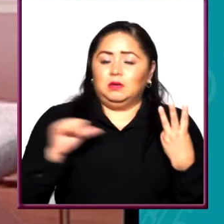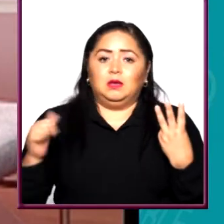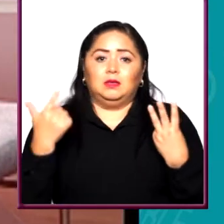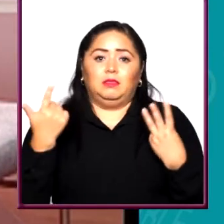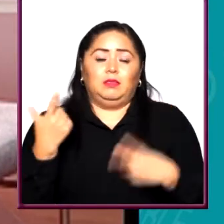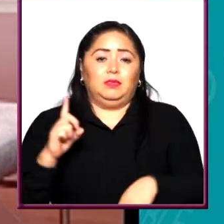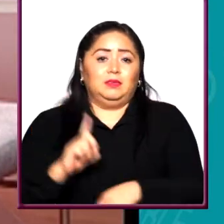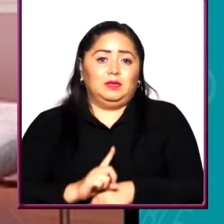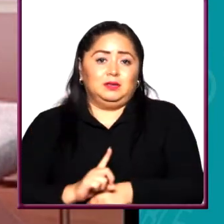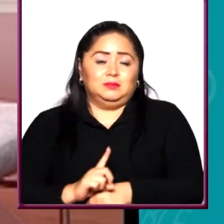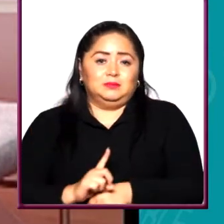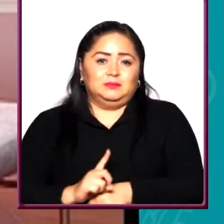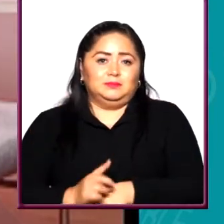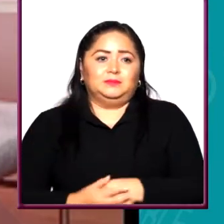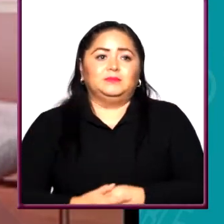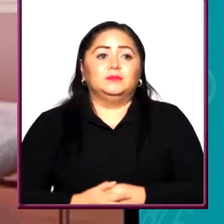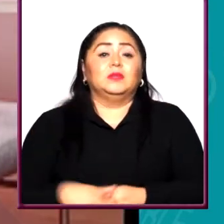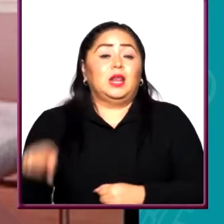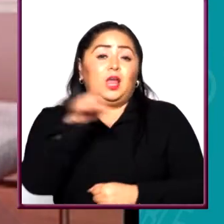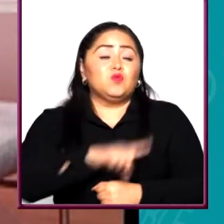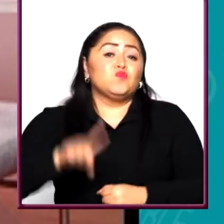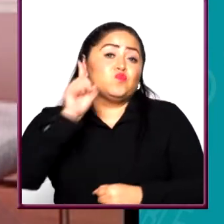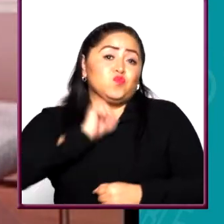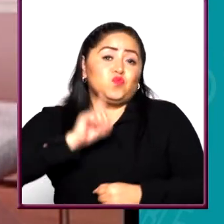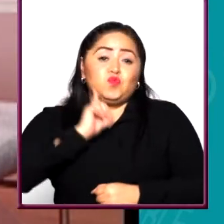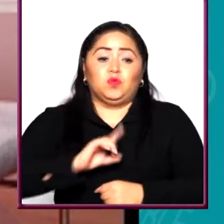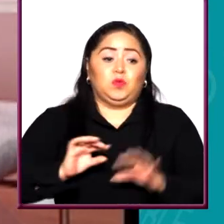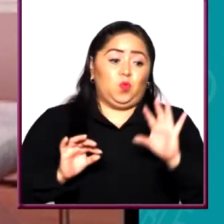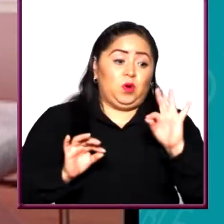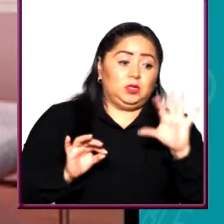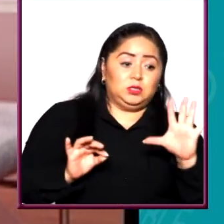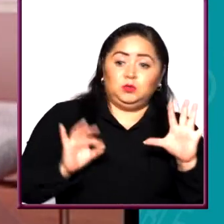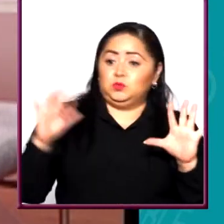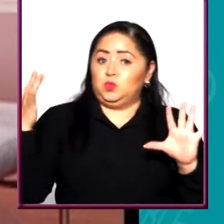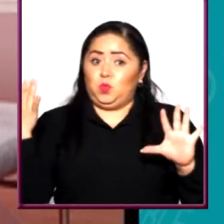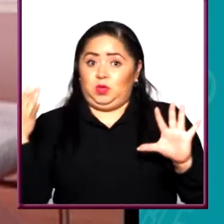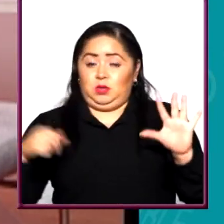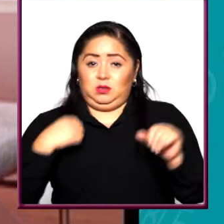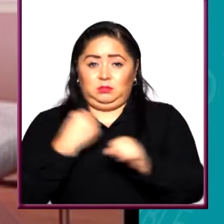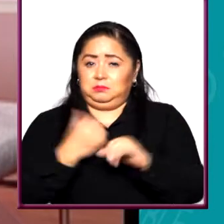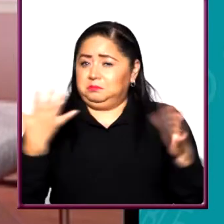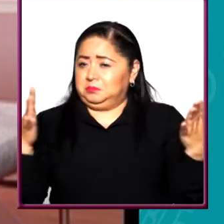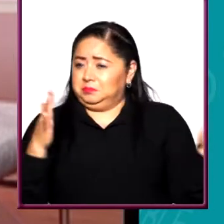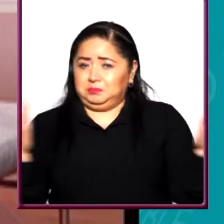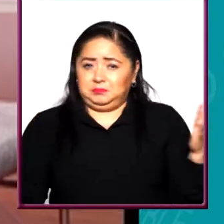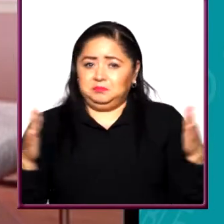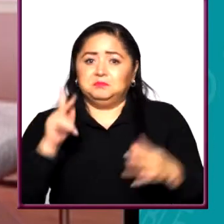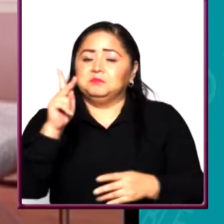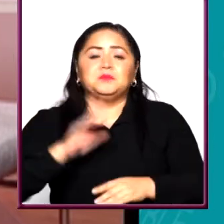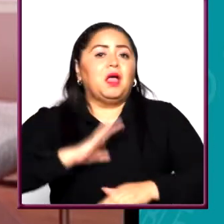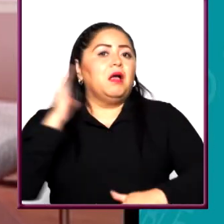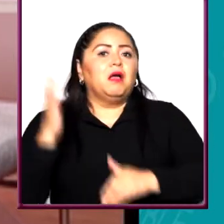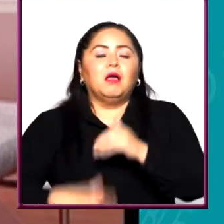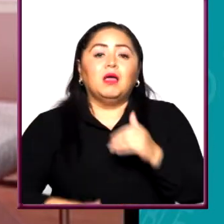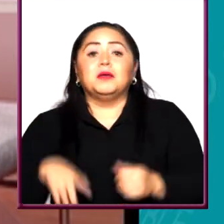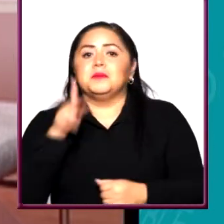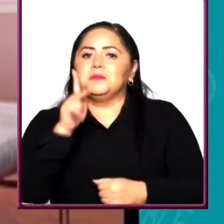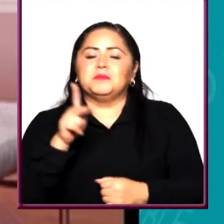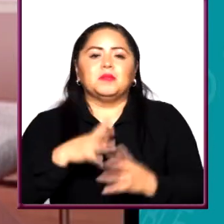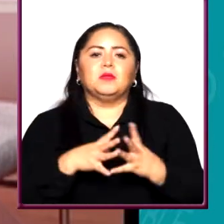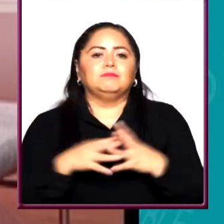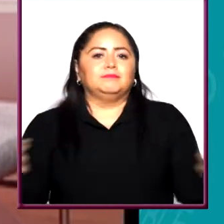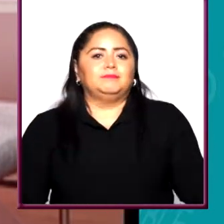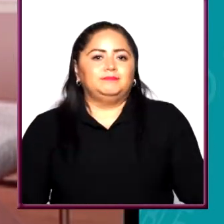y 7 días. Las mujeres de entre 45 y 50 años en promedio dejan de ovular y la